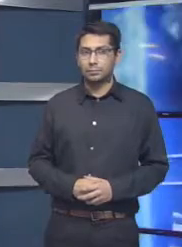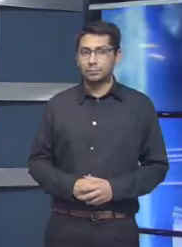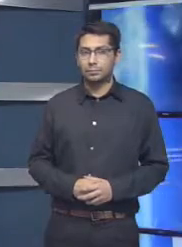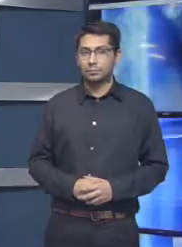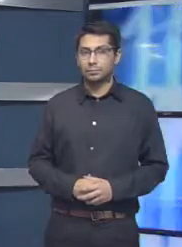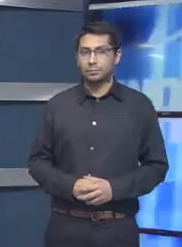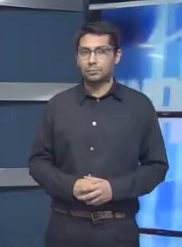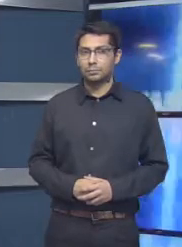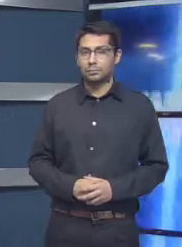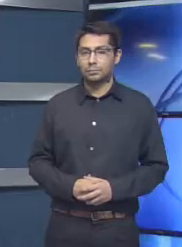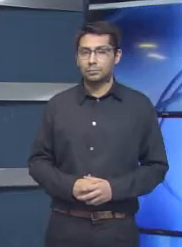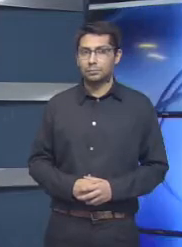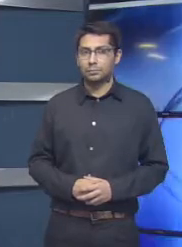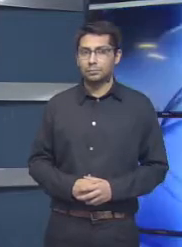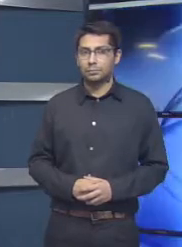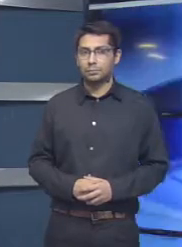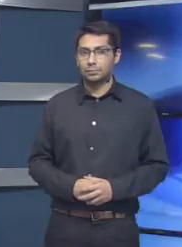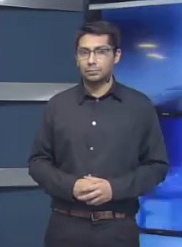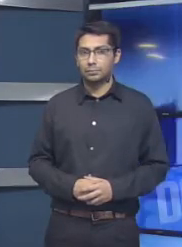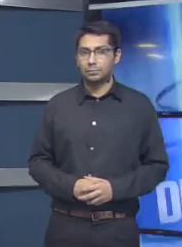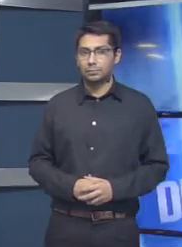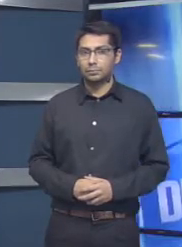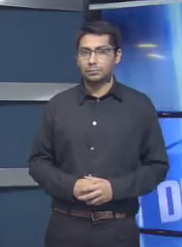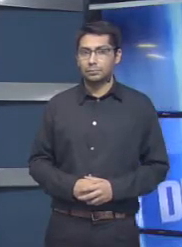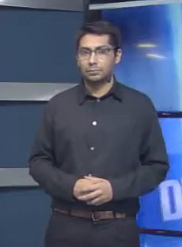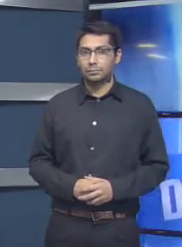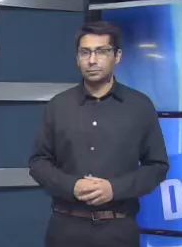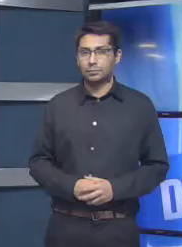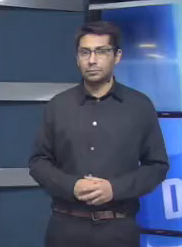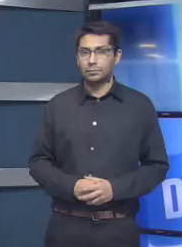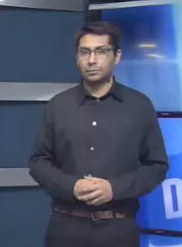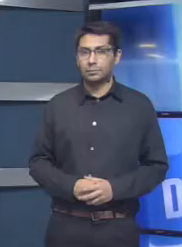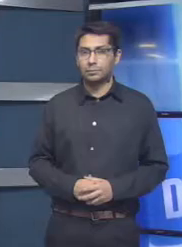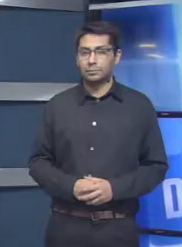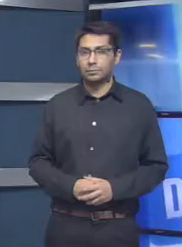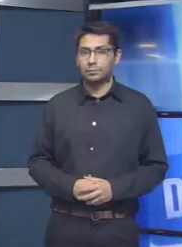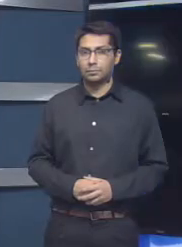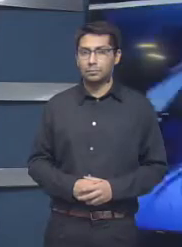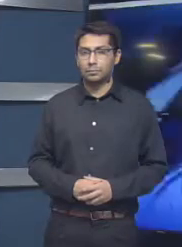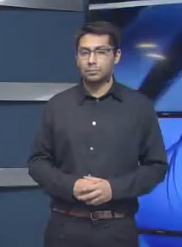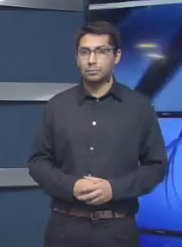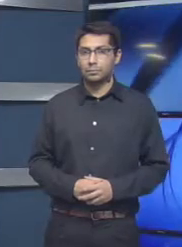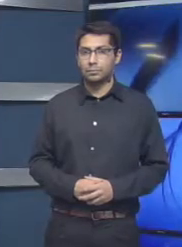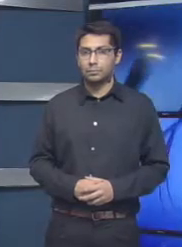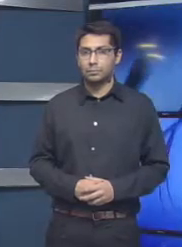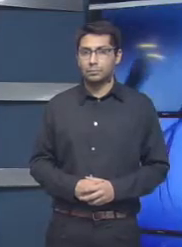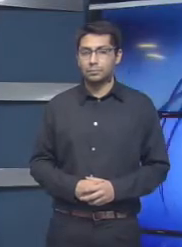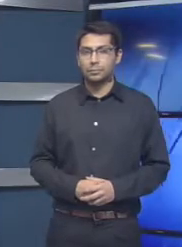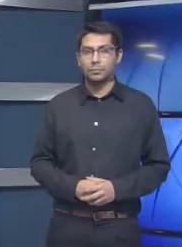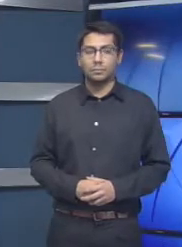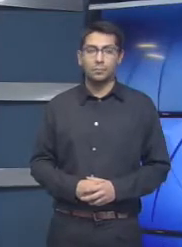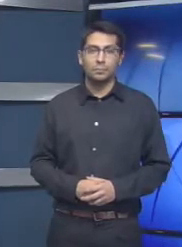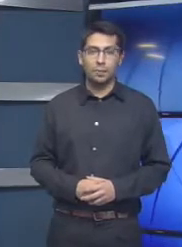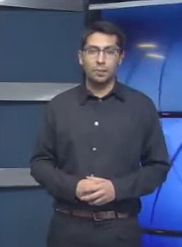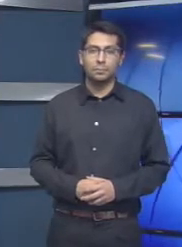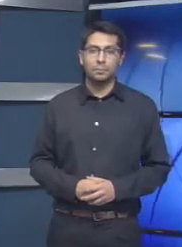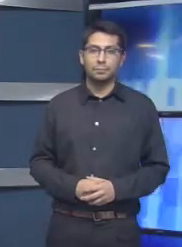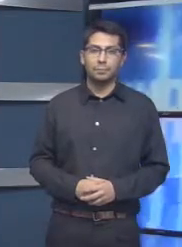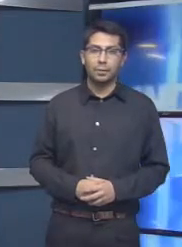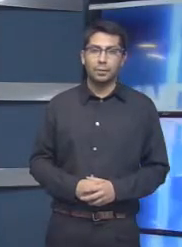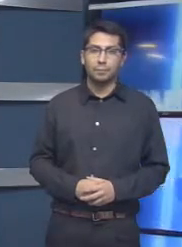hay proveedores que se están presentando, pero no están garantizando la entrega del 100% de los pedidos.